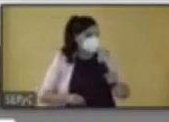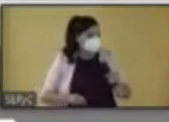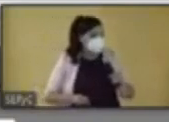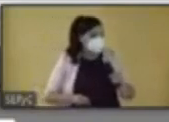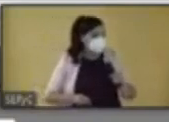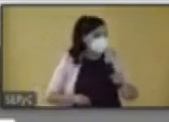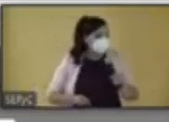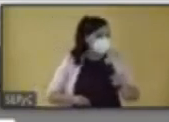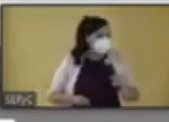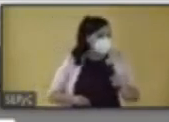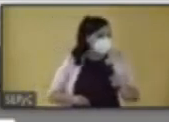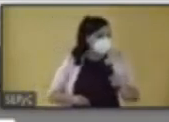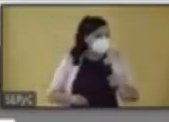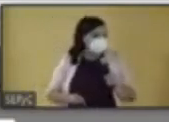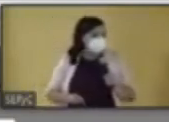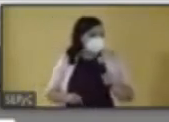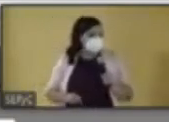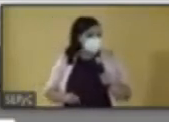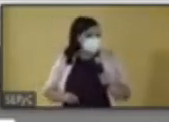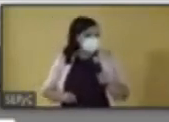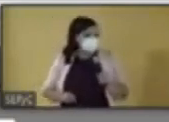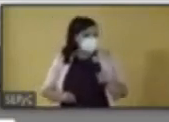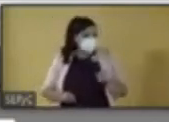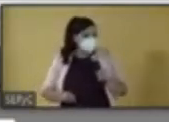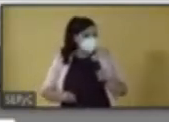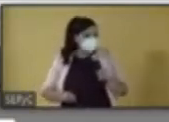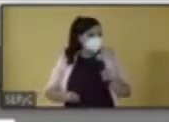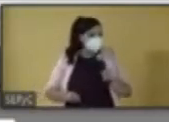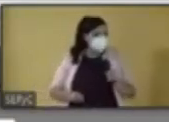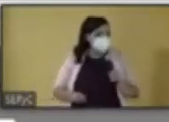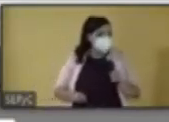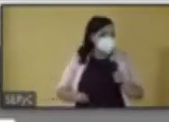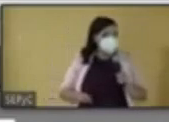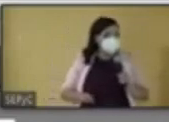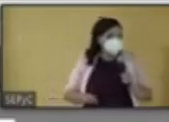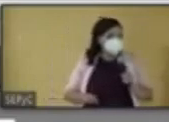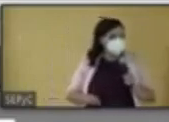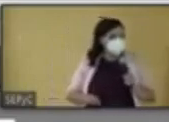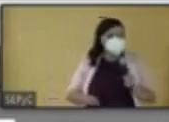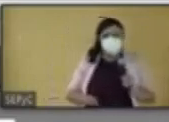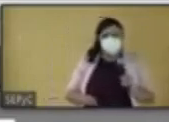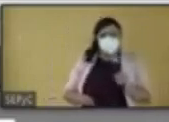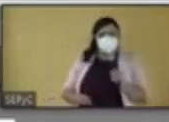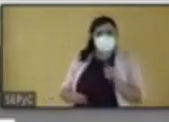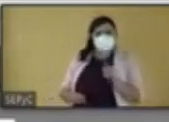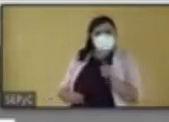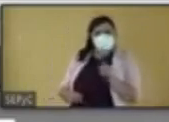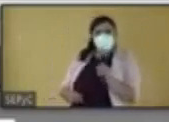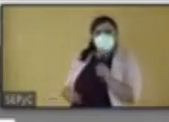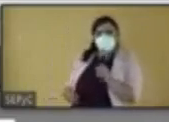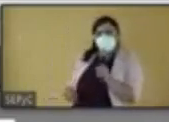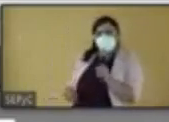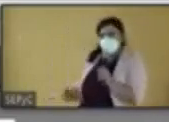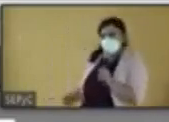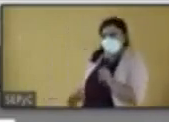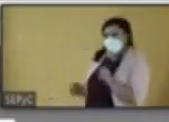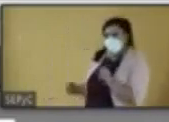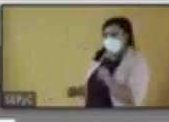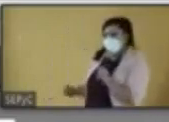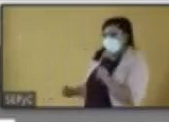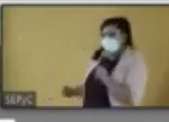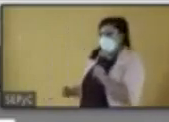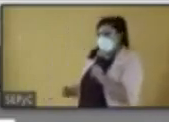En este caso es un menor de edad, por lo tanto vamos a oprimir que no tiene actividad laboral. Para el caso de que sí cuente con ella, pues únicamente debemos